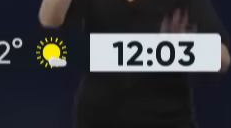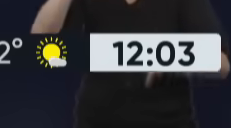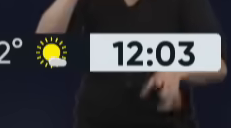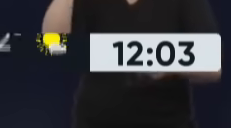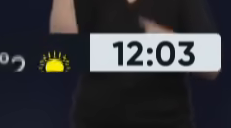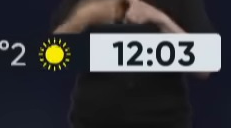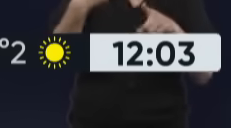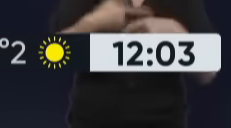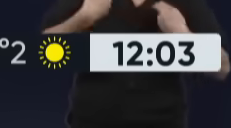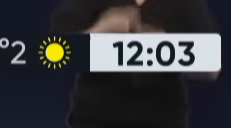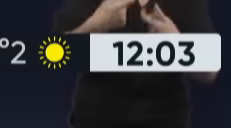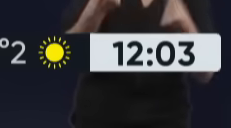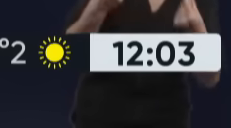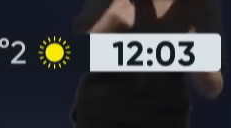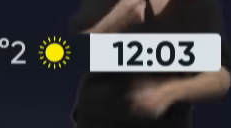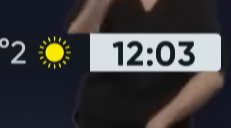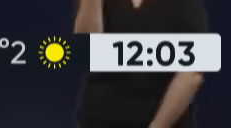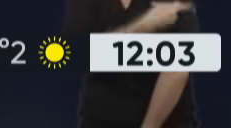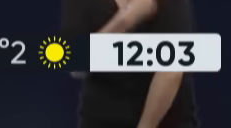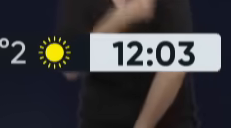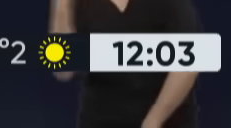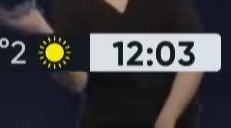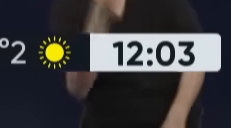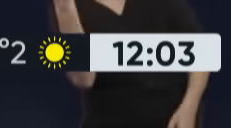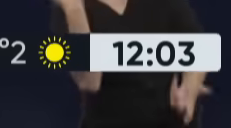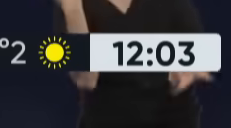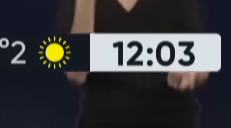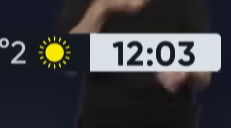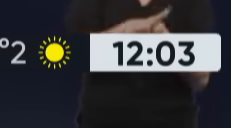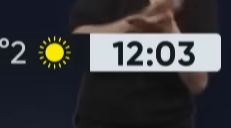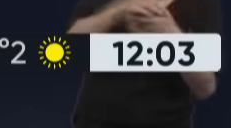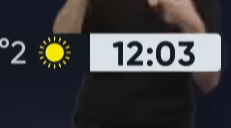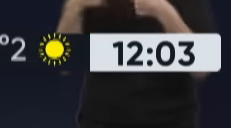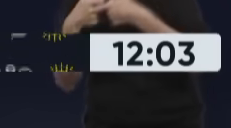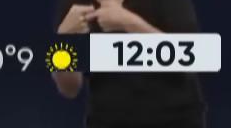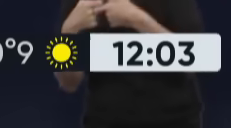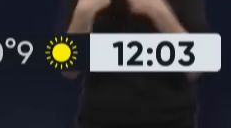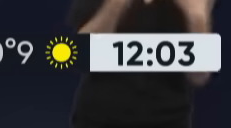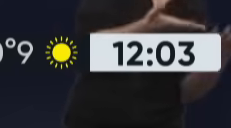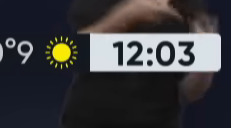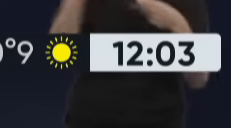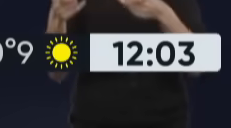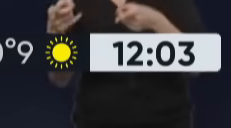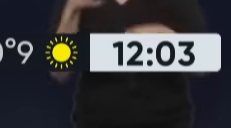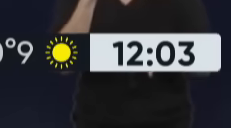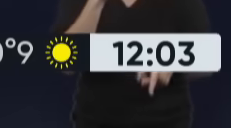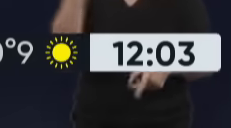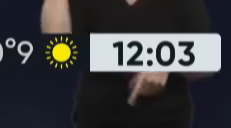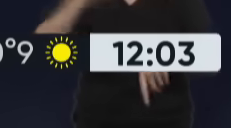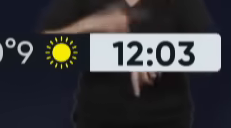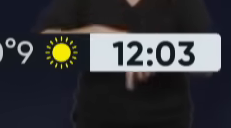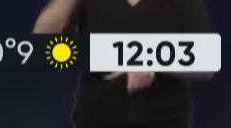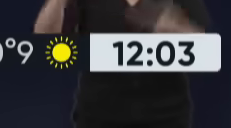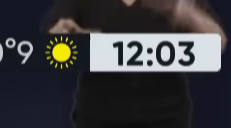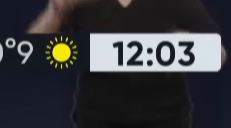que nosotros teníamos una vez por día para salir con el perro a dar la vuelta a la manzana. Bueno, ahí parece que no eran tan críticos y no